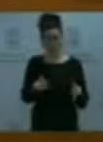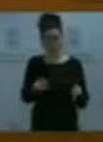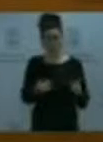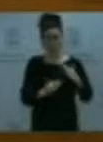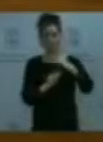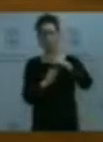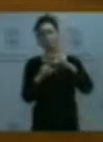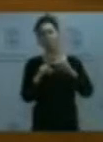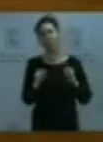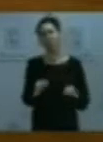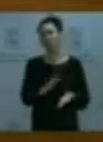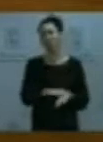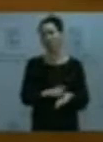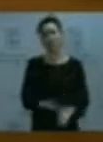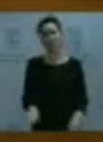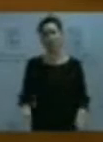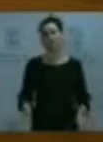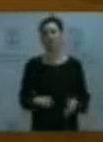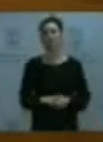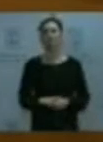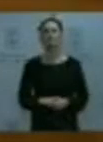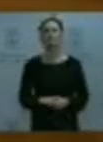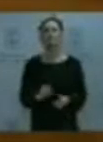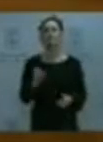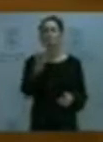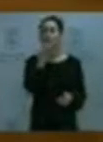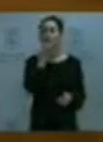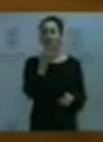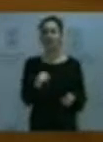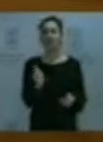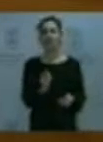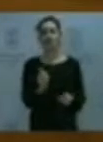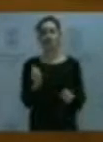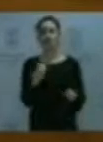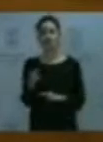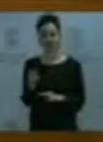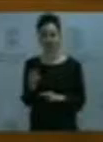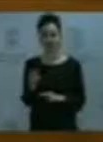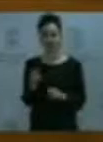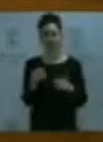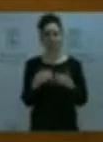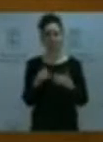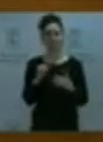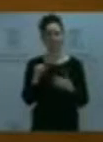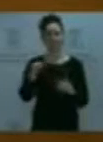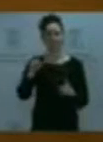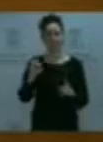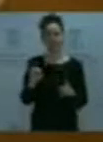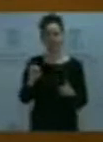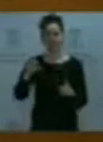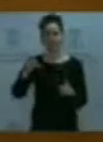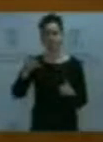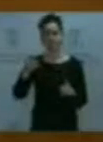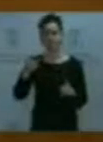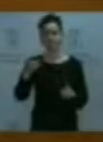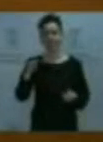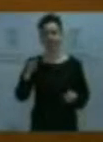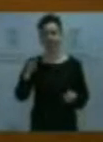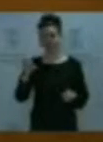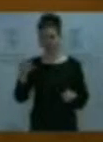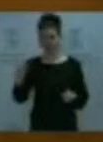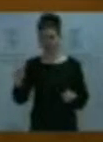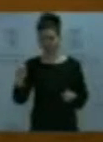Si empezamos a mirar las Zalias, las OGEPSAs, etcétera, nos encontramos con